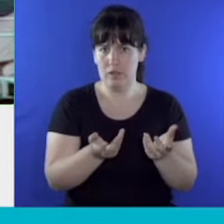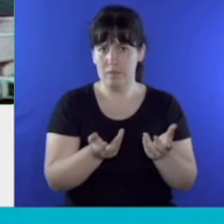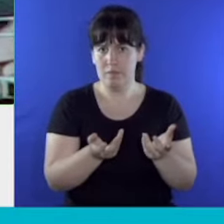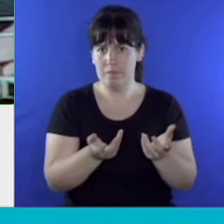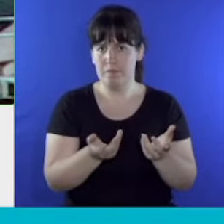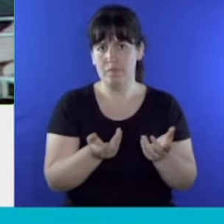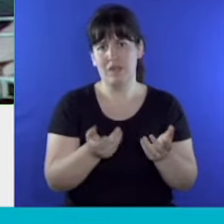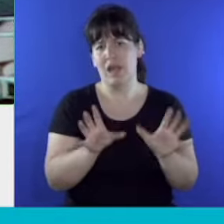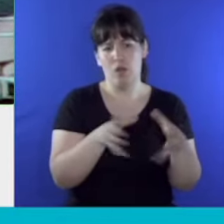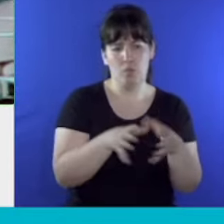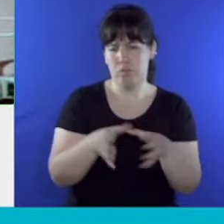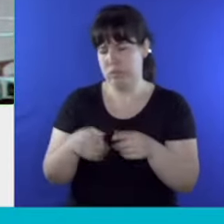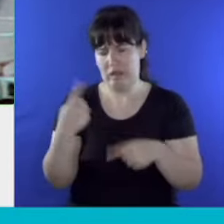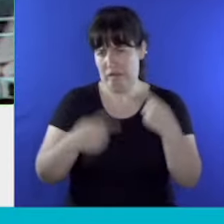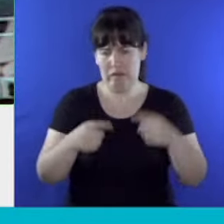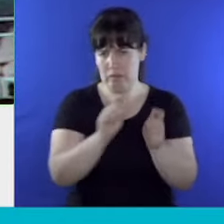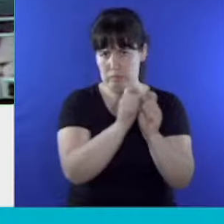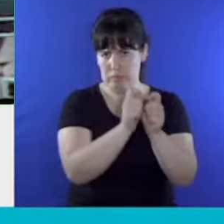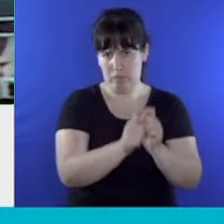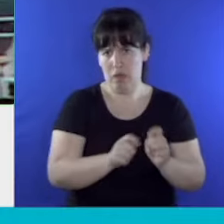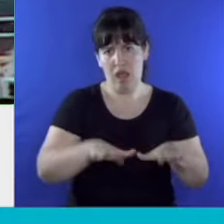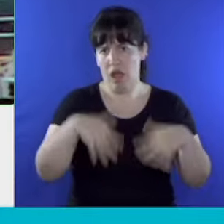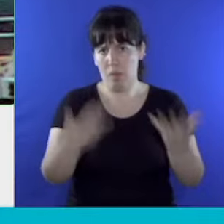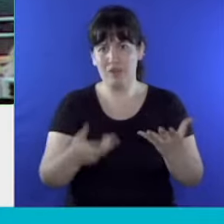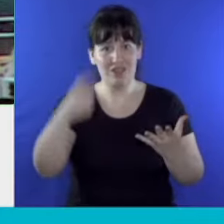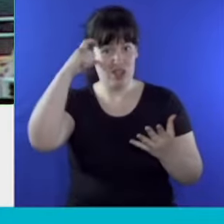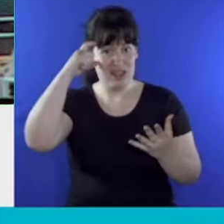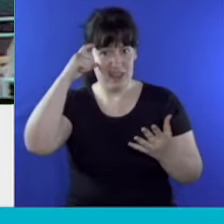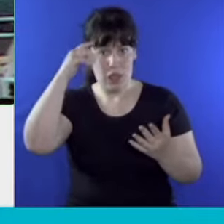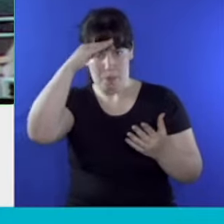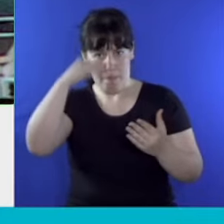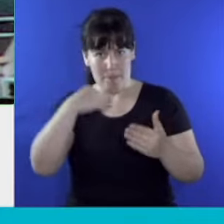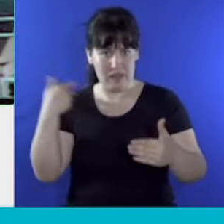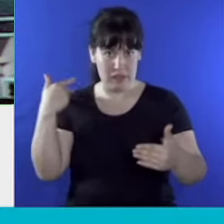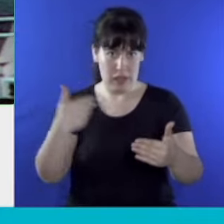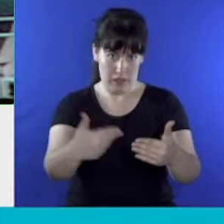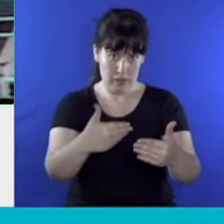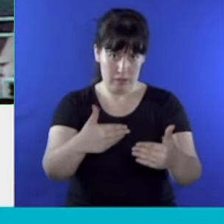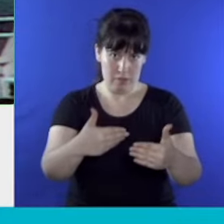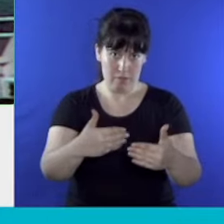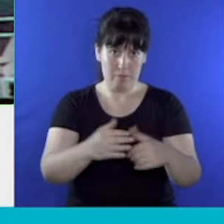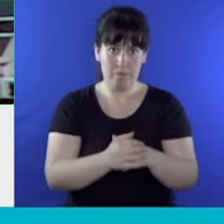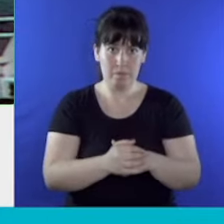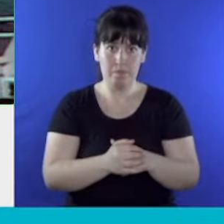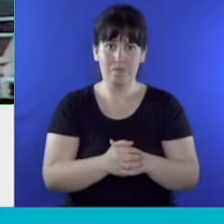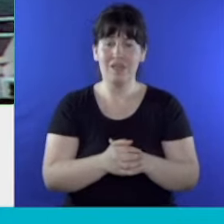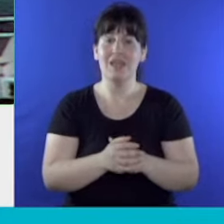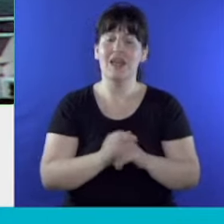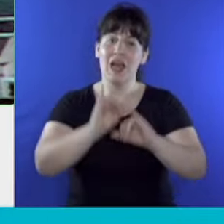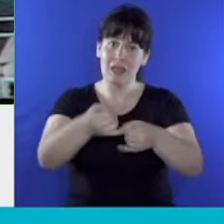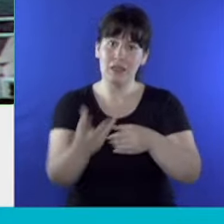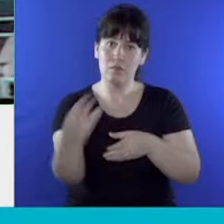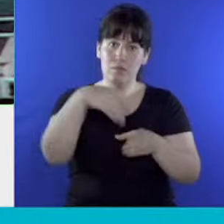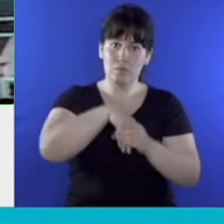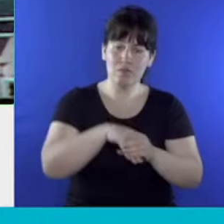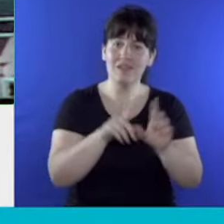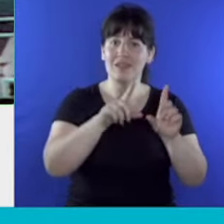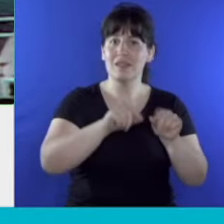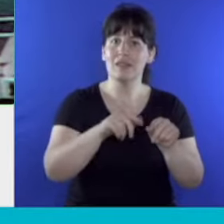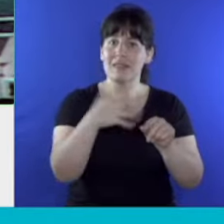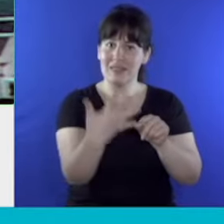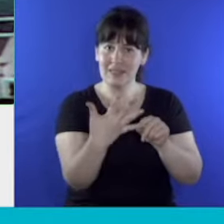de las distintas bancadas que aprovecharon los 10 meses. Se aceptó la incorporación del inciso 5.1b